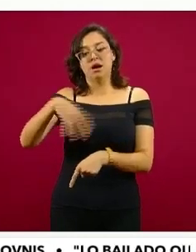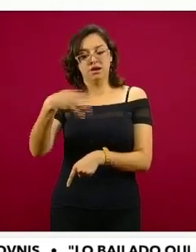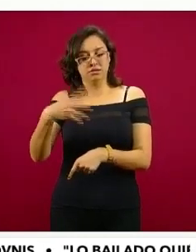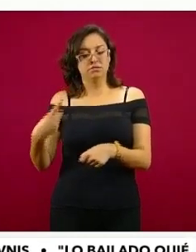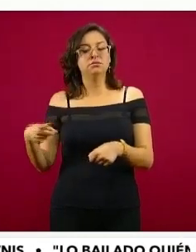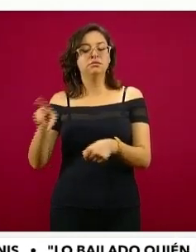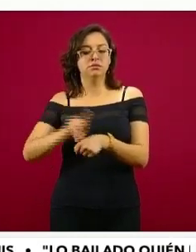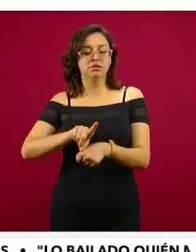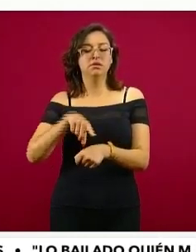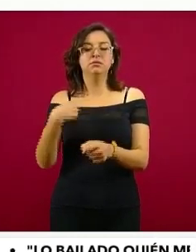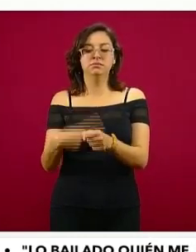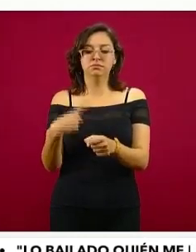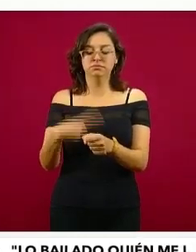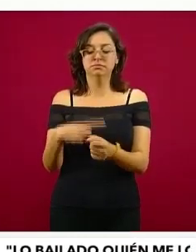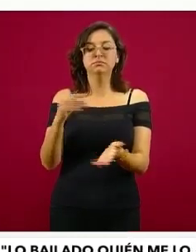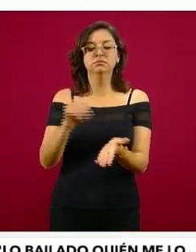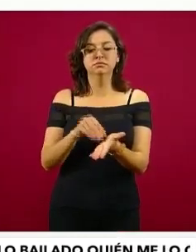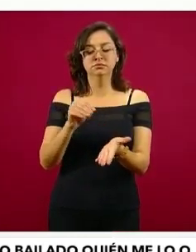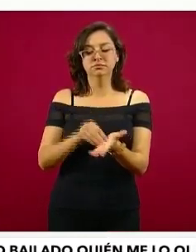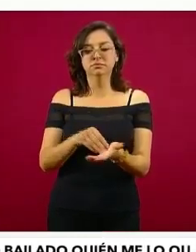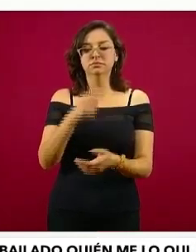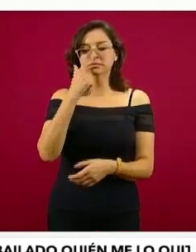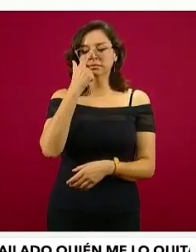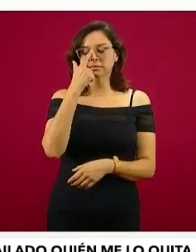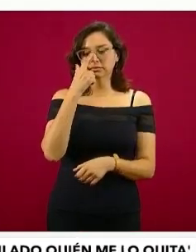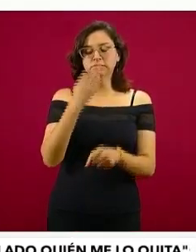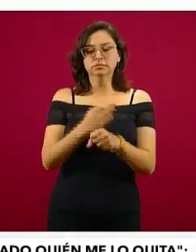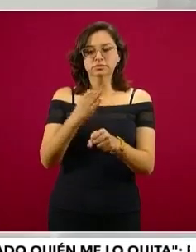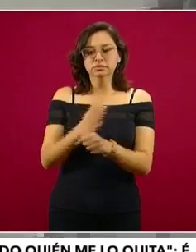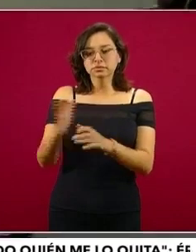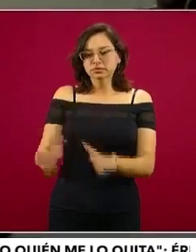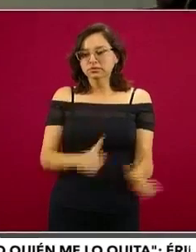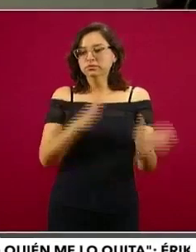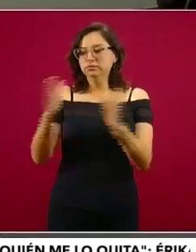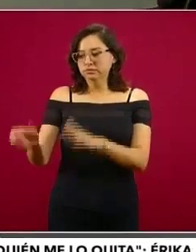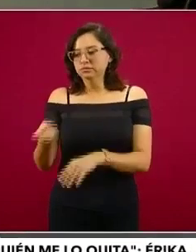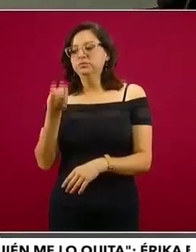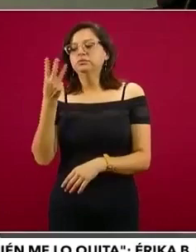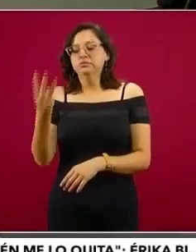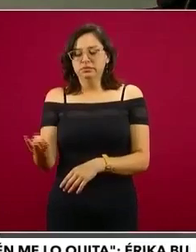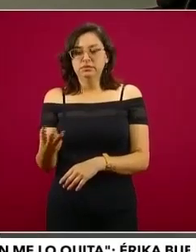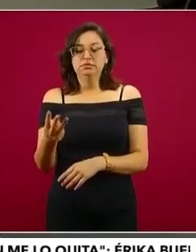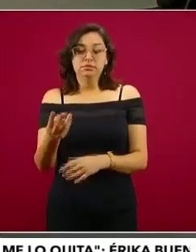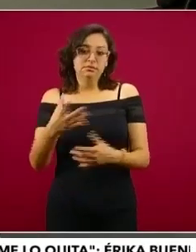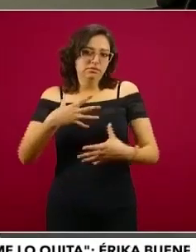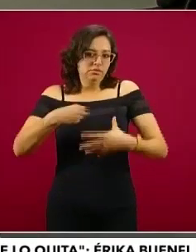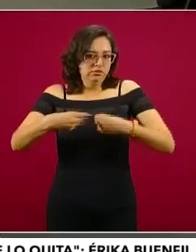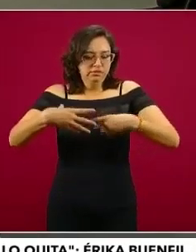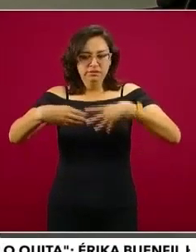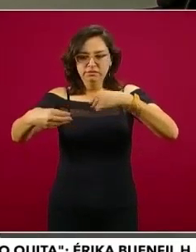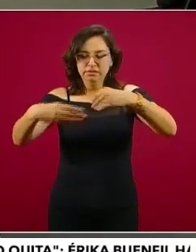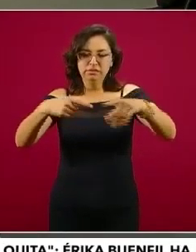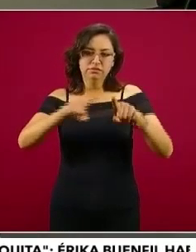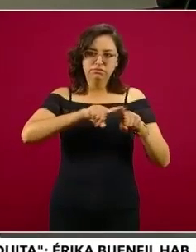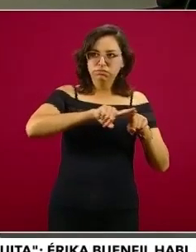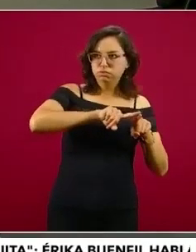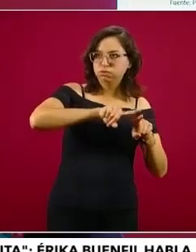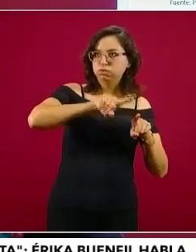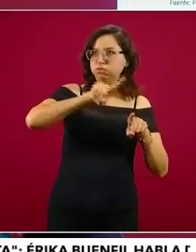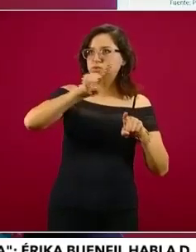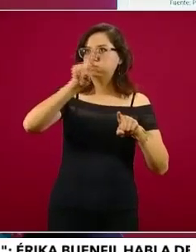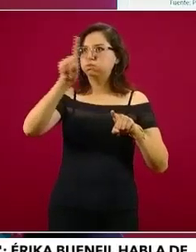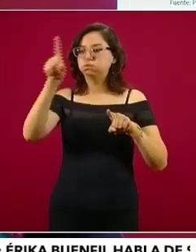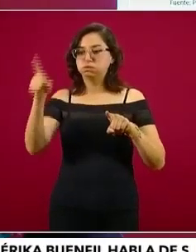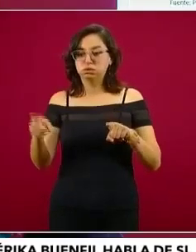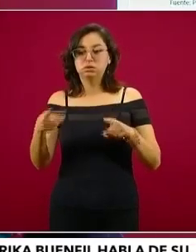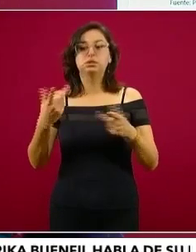14 días. Estamos precisamente ahora en fase 3, en esa subida de la curva epidémica, que además, como se ha expuesto